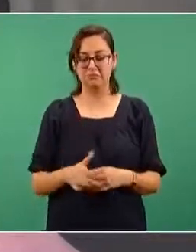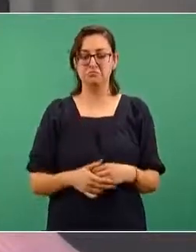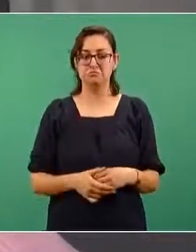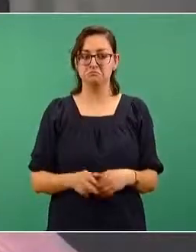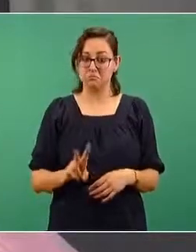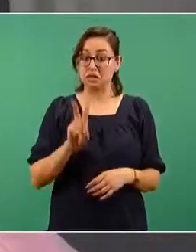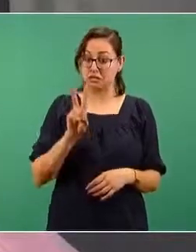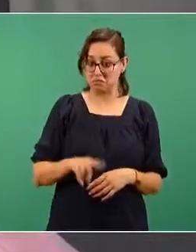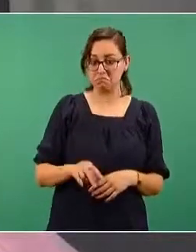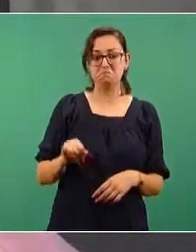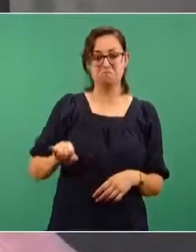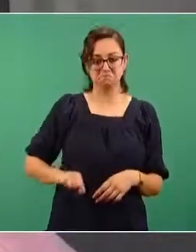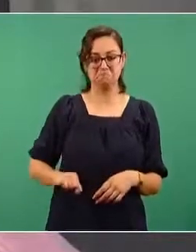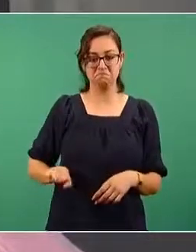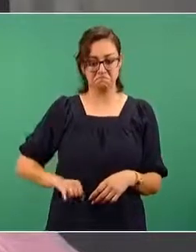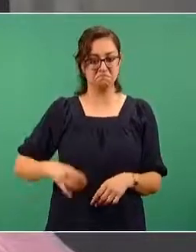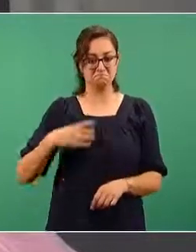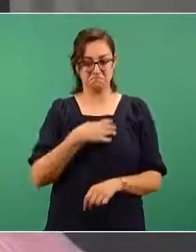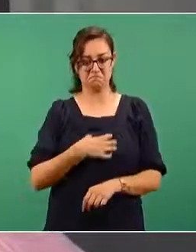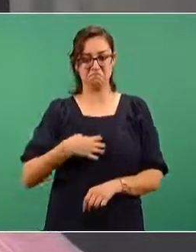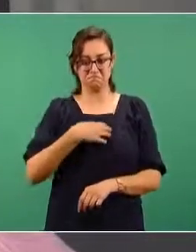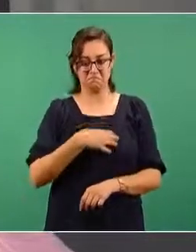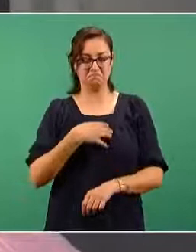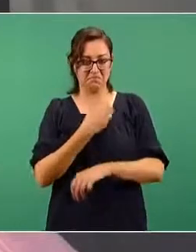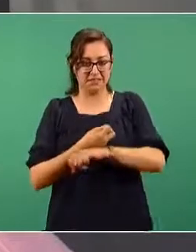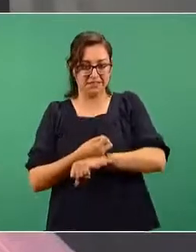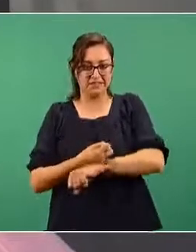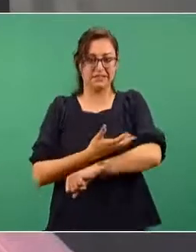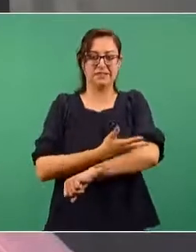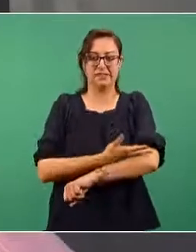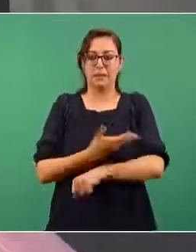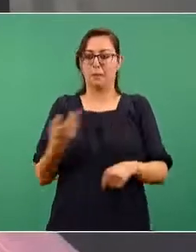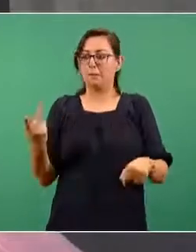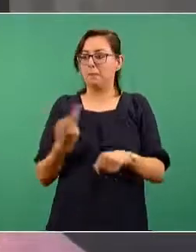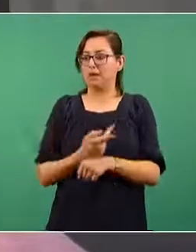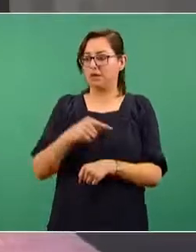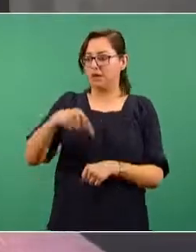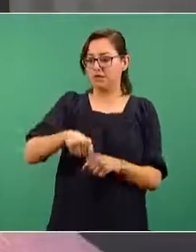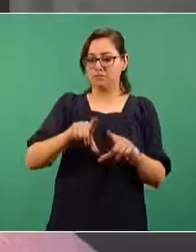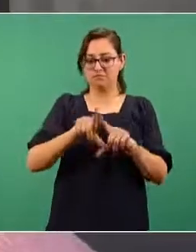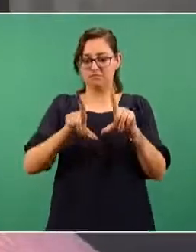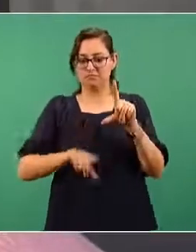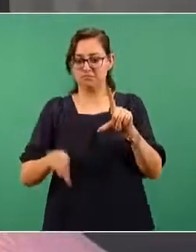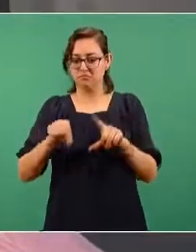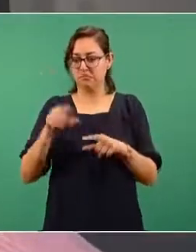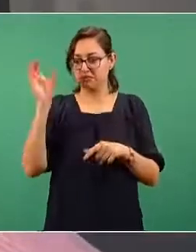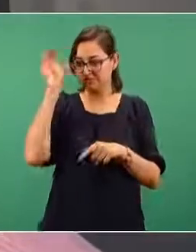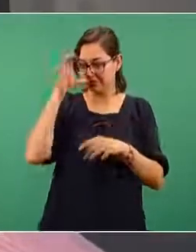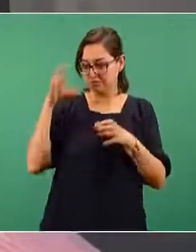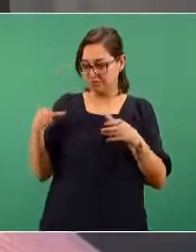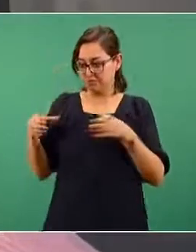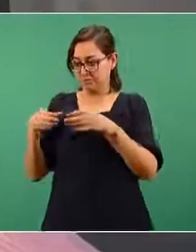estímulo que la comunidad científica de México sea una comunidad tan competente,